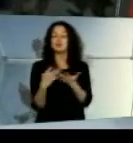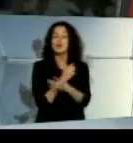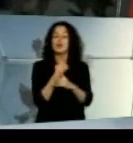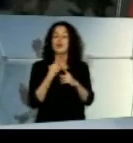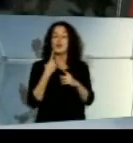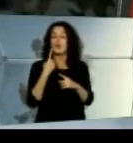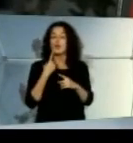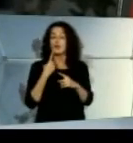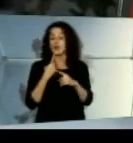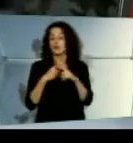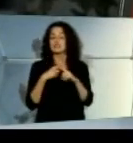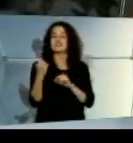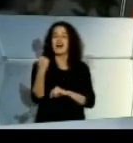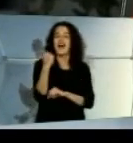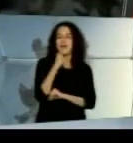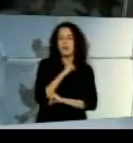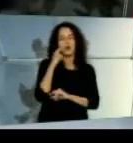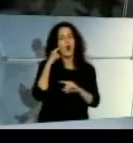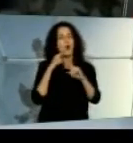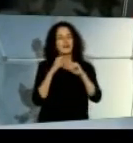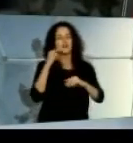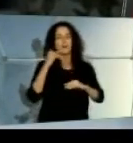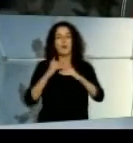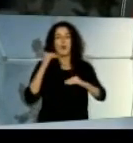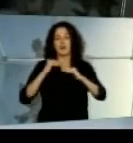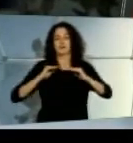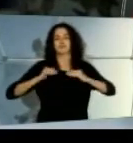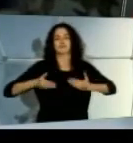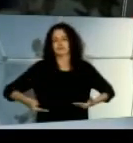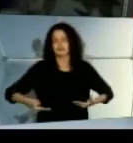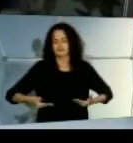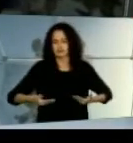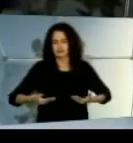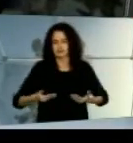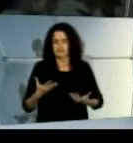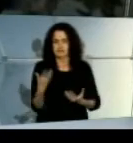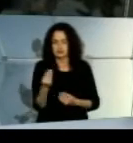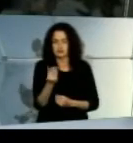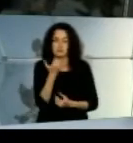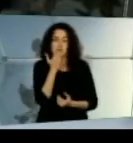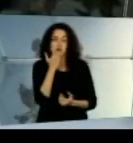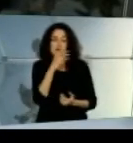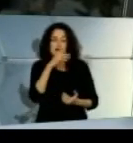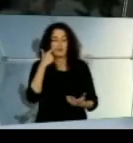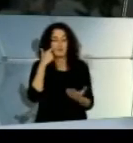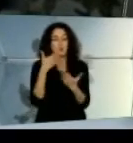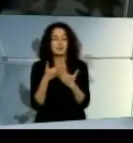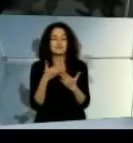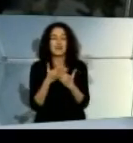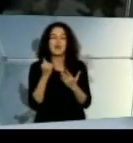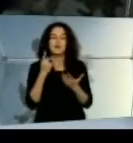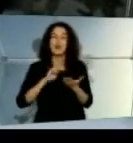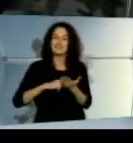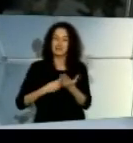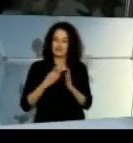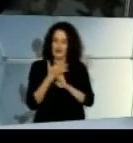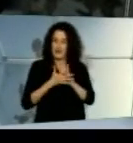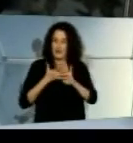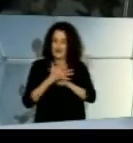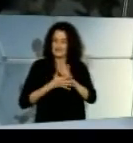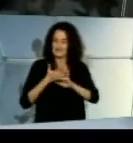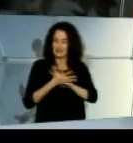que hace por la eliminación de barreras son tremendas. Por ejemplo, una muestra es lo que tenemos ahora. Tenemos una intérprete de lengua de